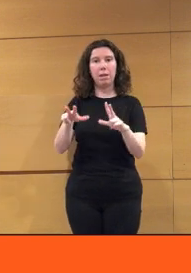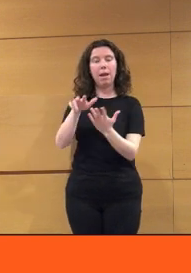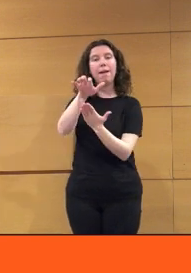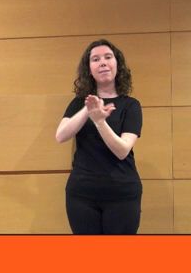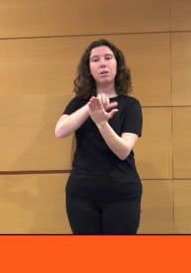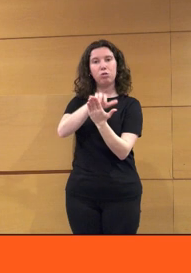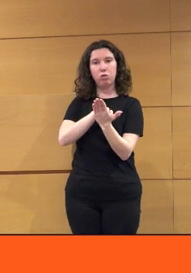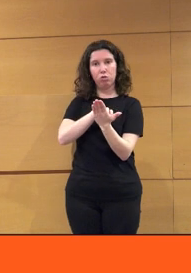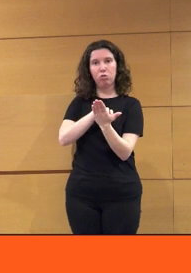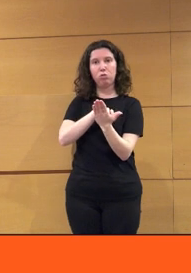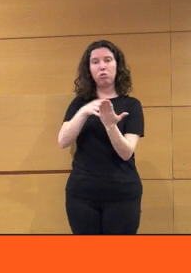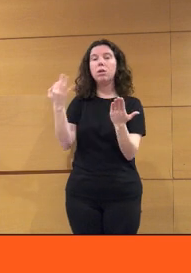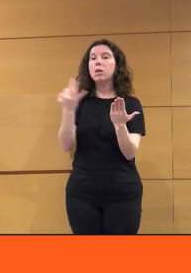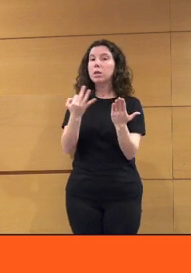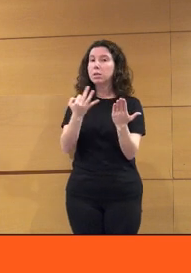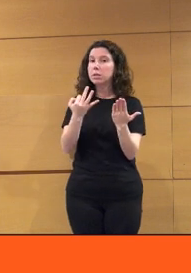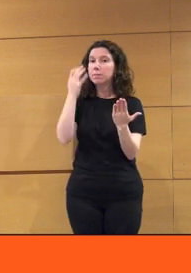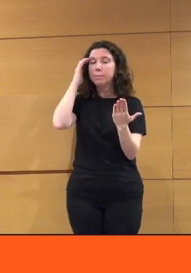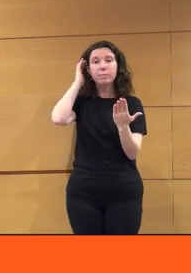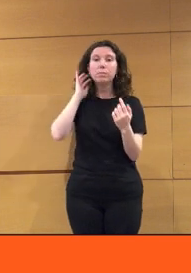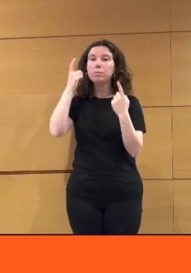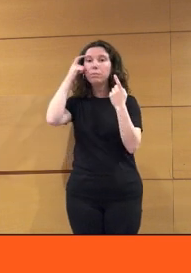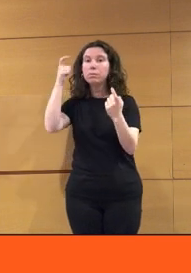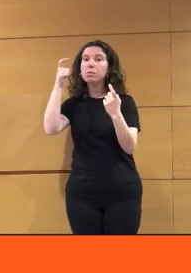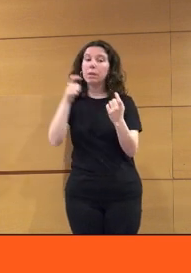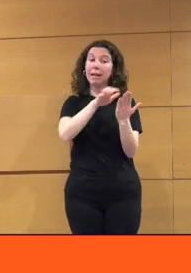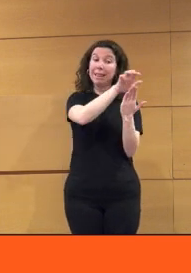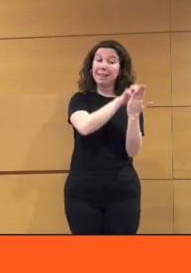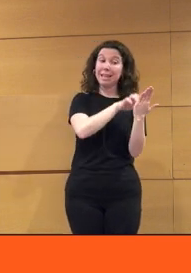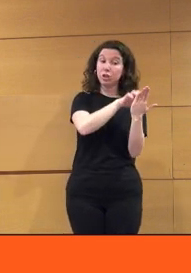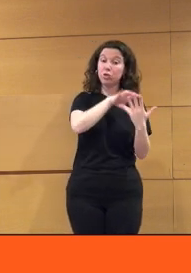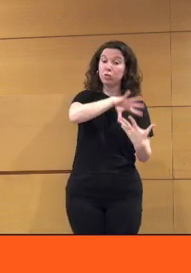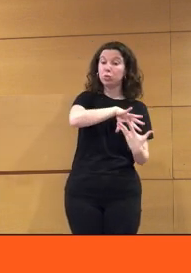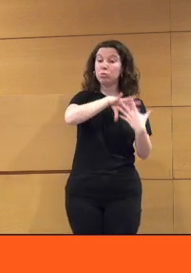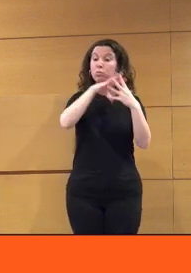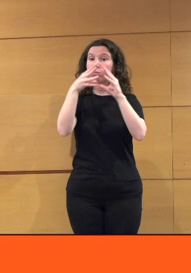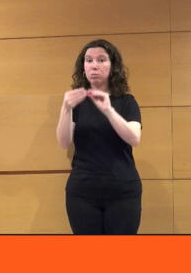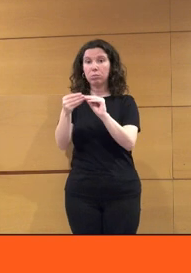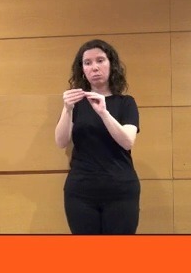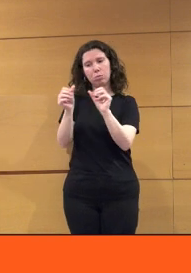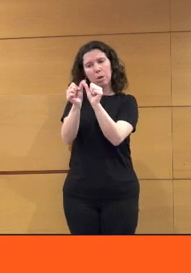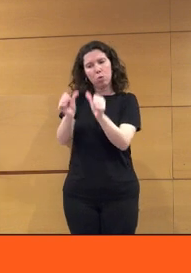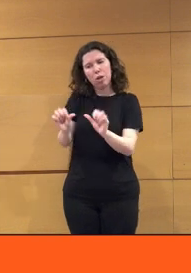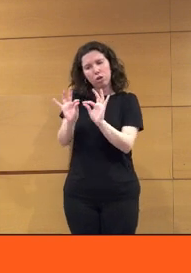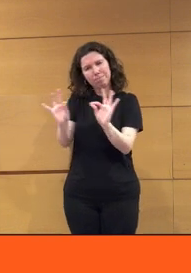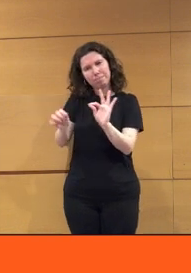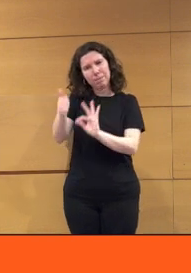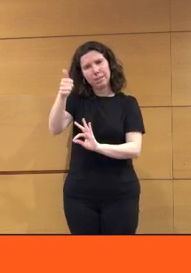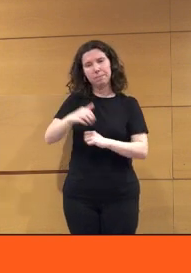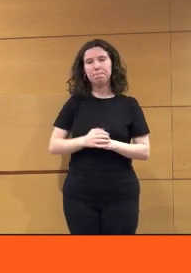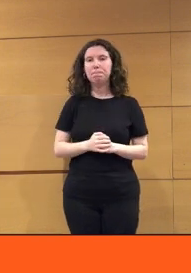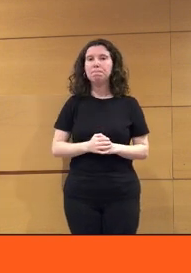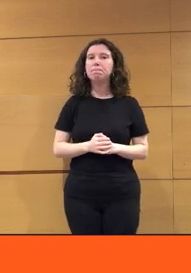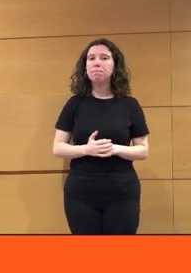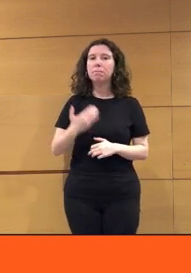como función tratar de transformar textos en versiones más accesibles. Y si bien empezó